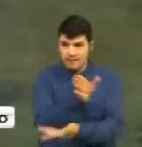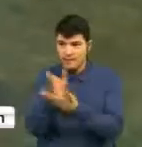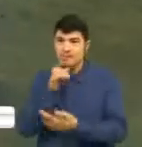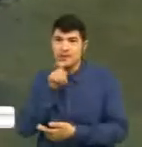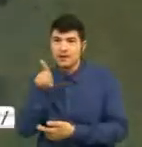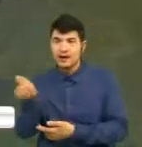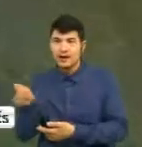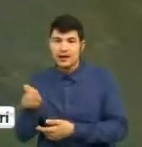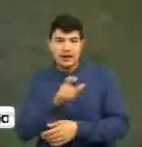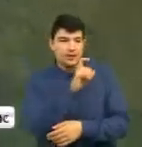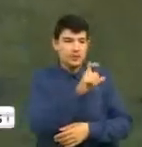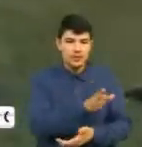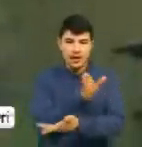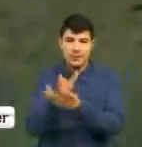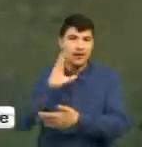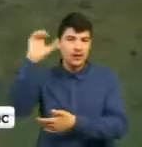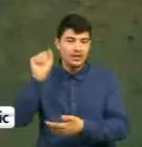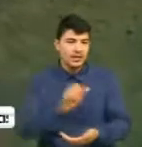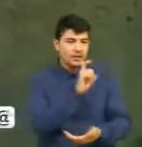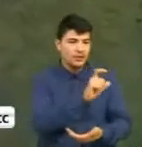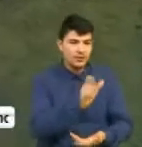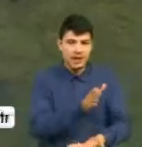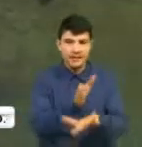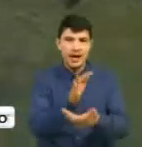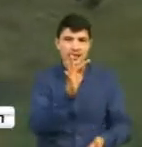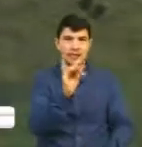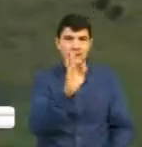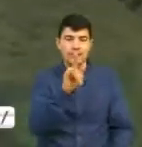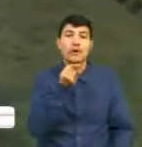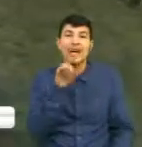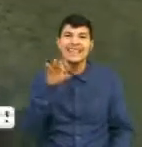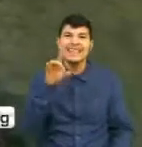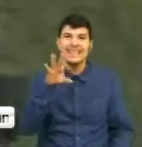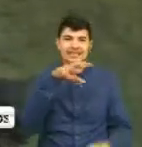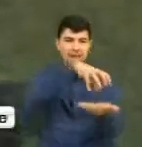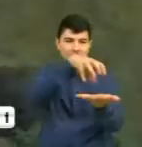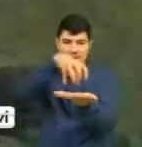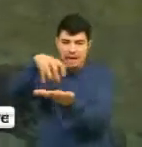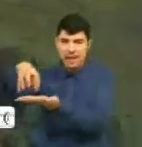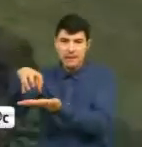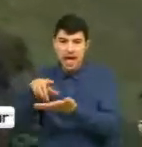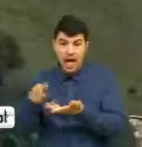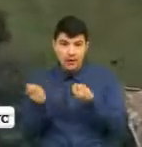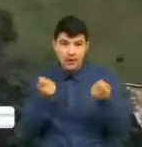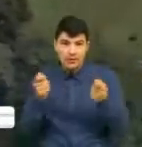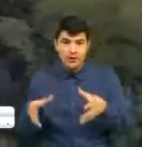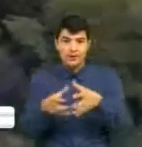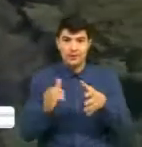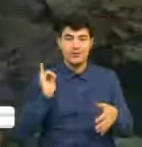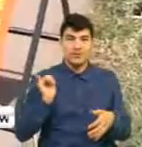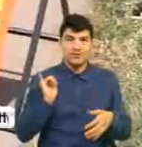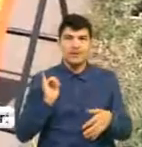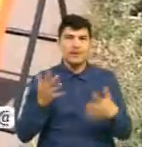Cúcuta-Bucaramanga, Cúcuta-Ocaña y Cúcuta-Tibú, tenemos desplegados 15 puestos de control, en donde vamos a tener